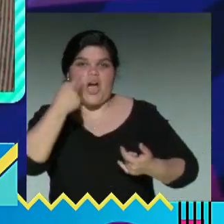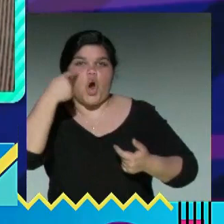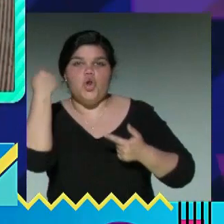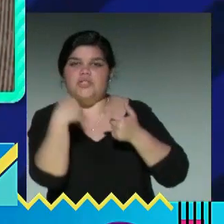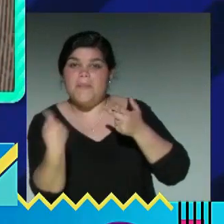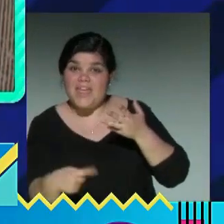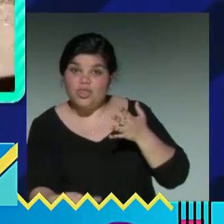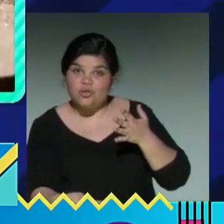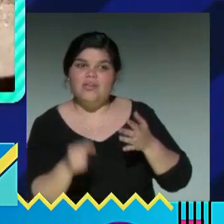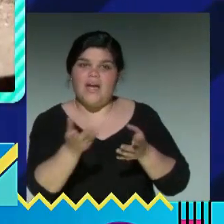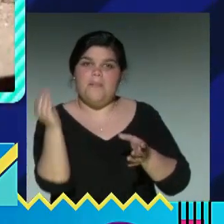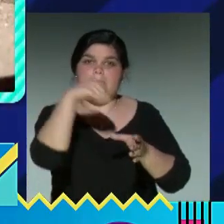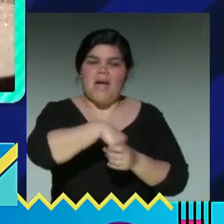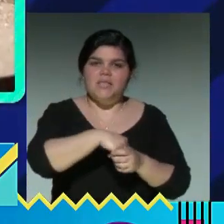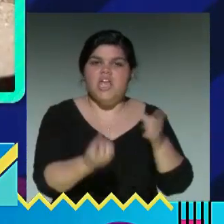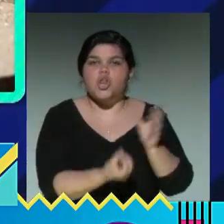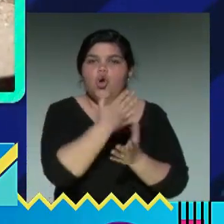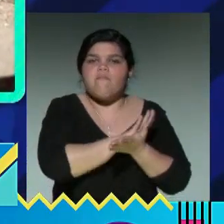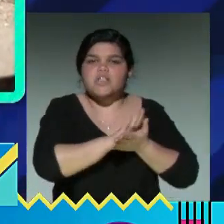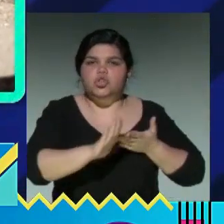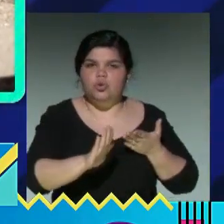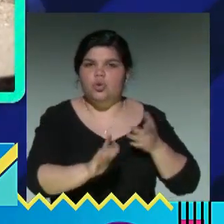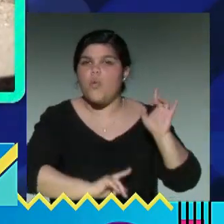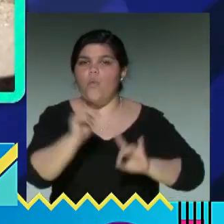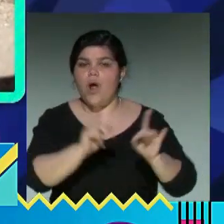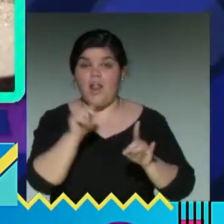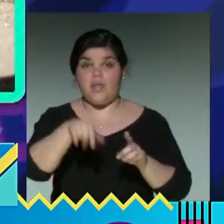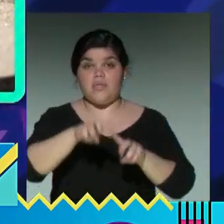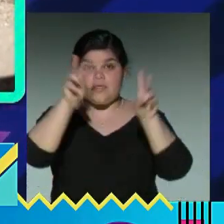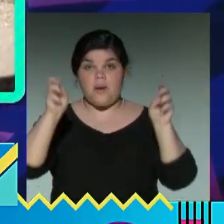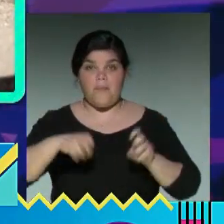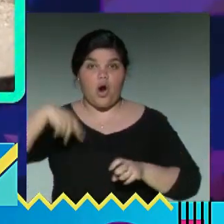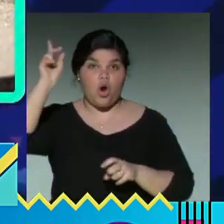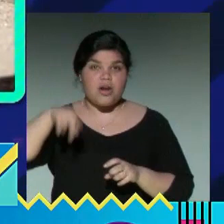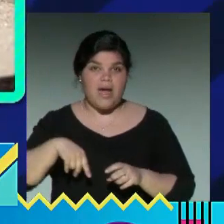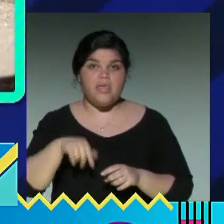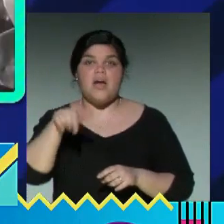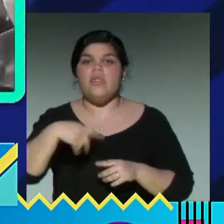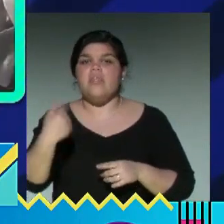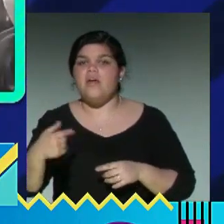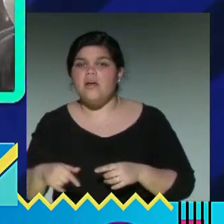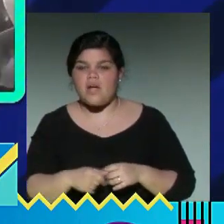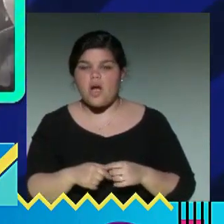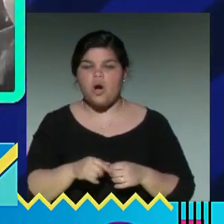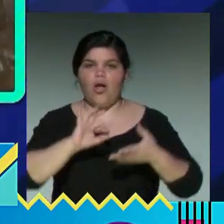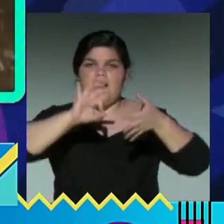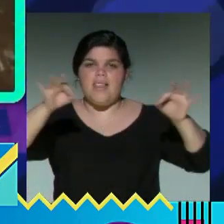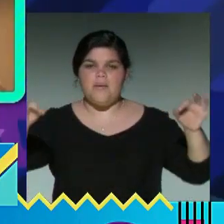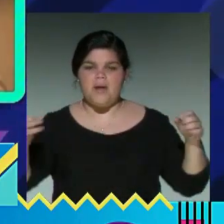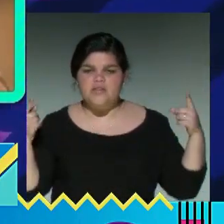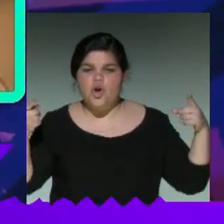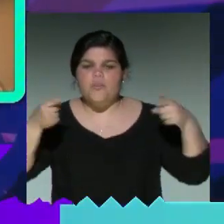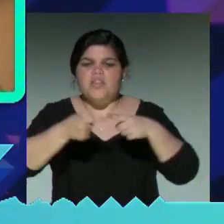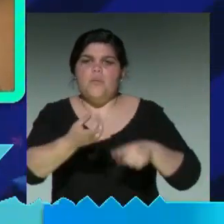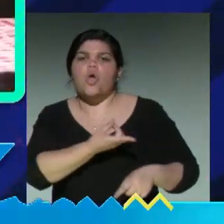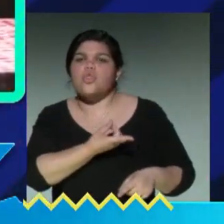4 ejes principales que articulan estas jornadas, y con el lema de justamente hacia dónde vamos, pensando de una manera prospectiva cuáles